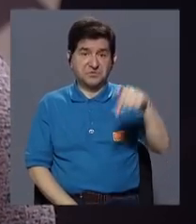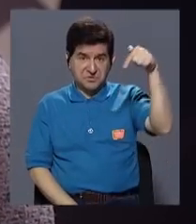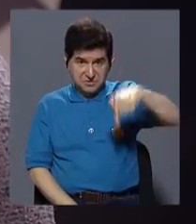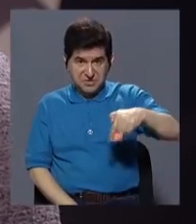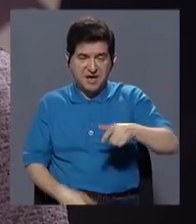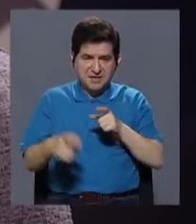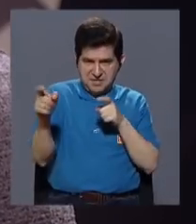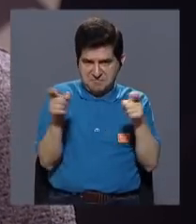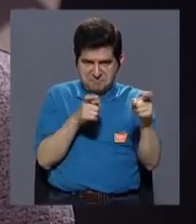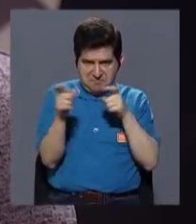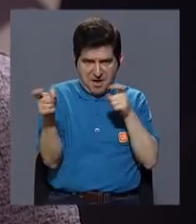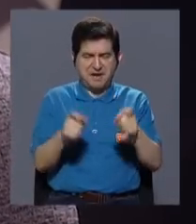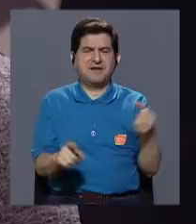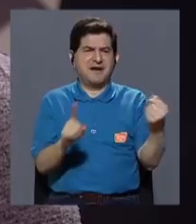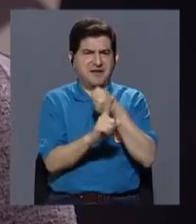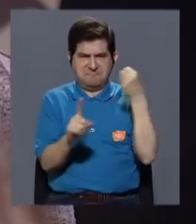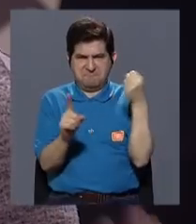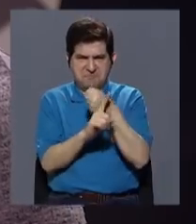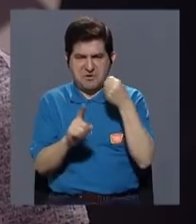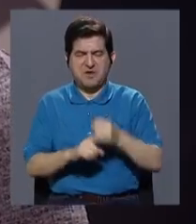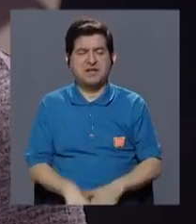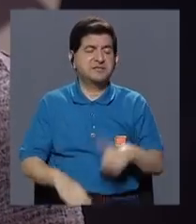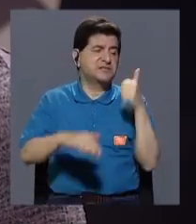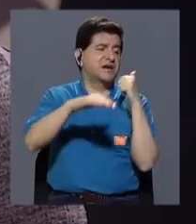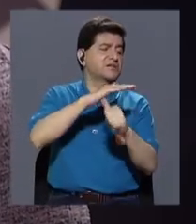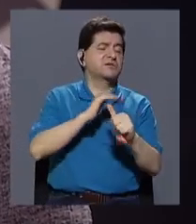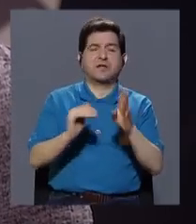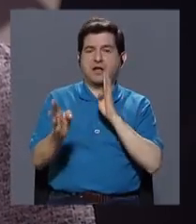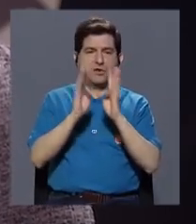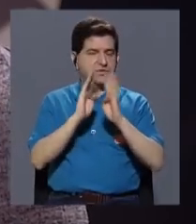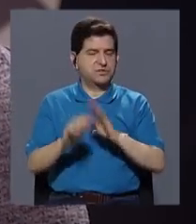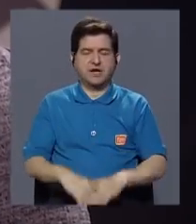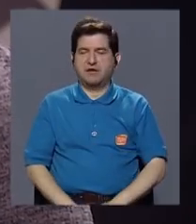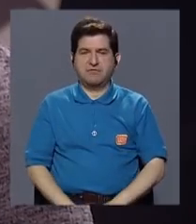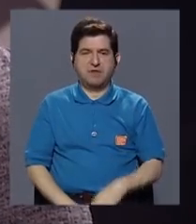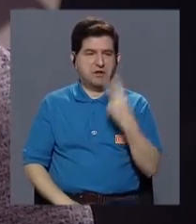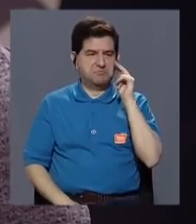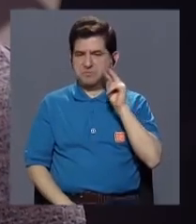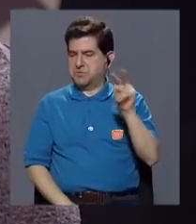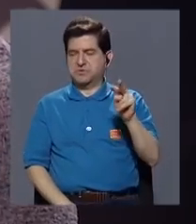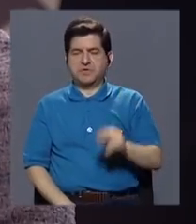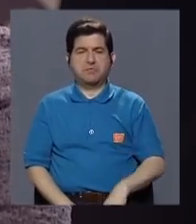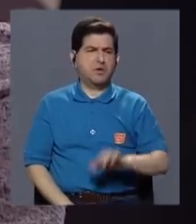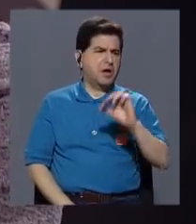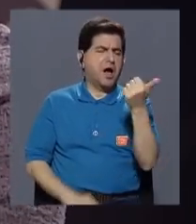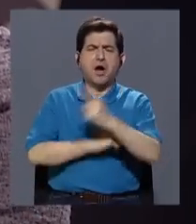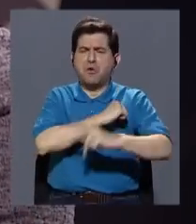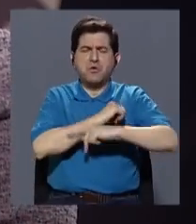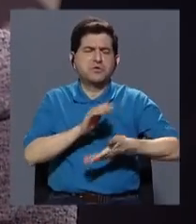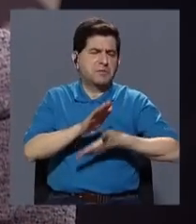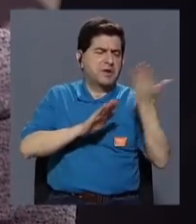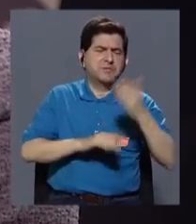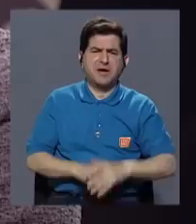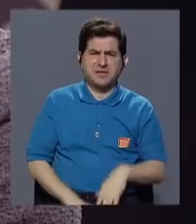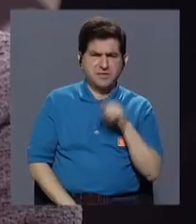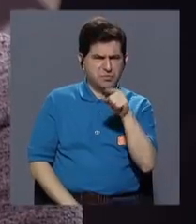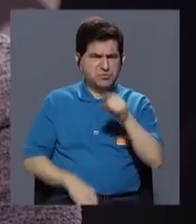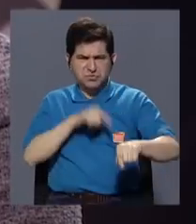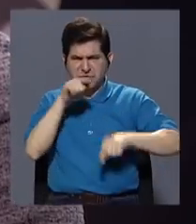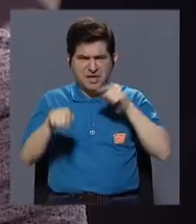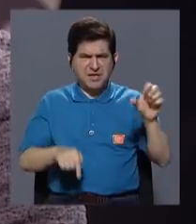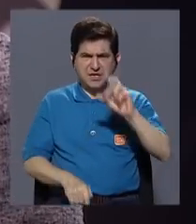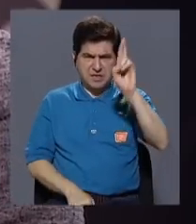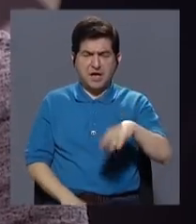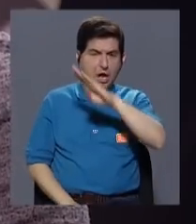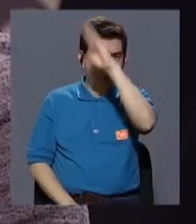manejamos manejamos esa violencia y la tiramos bajo la cama no mirad no hables de eso no miraba ya ese otro país porque jamás gusta criticar a costa rica nunca